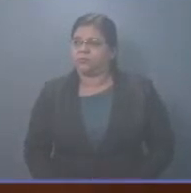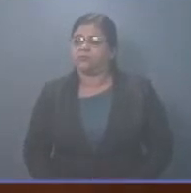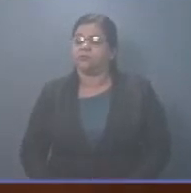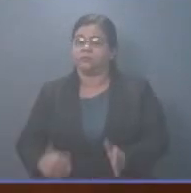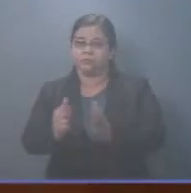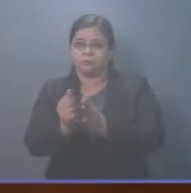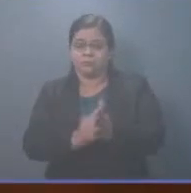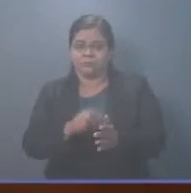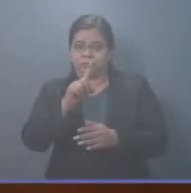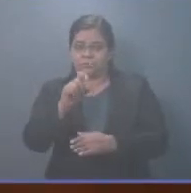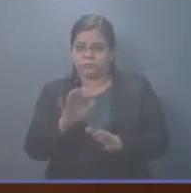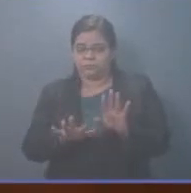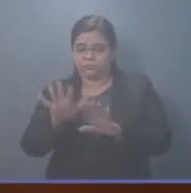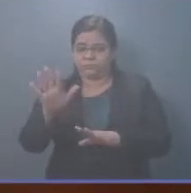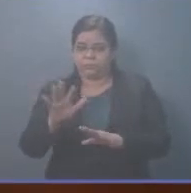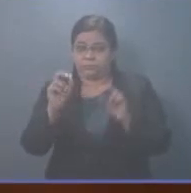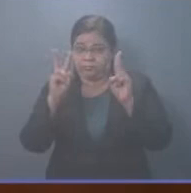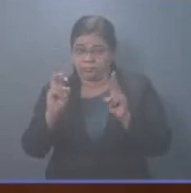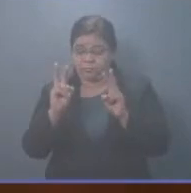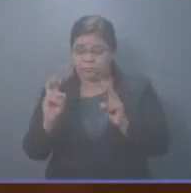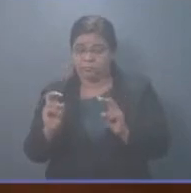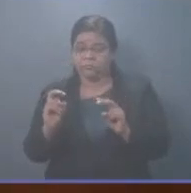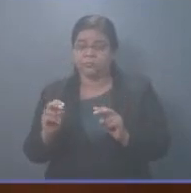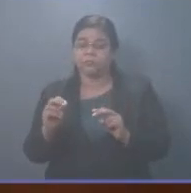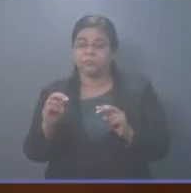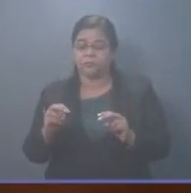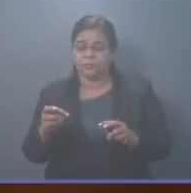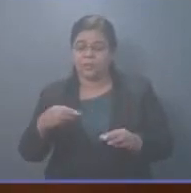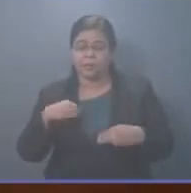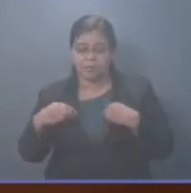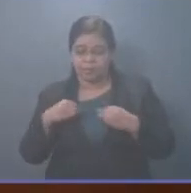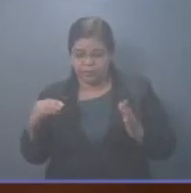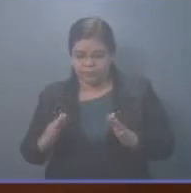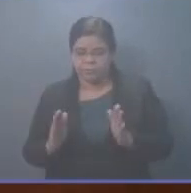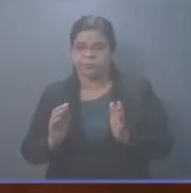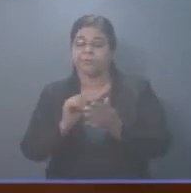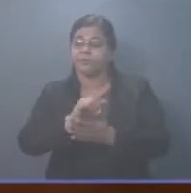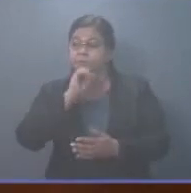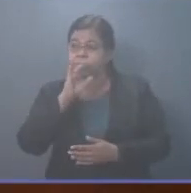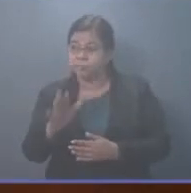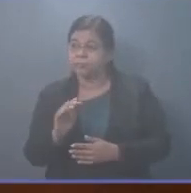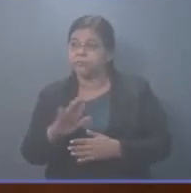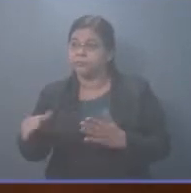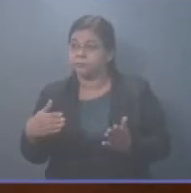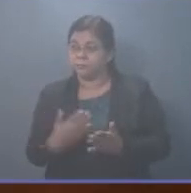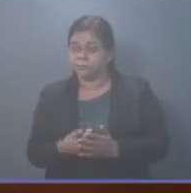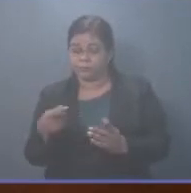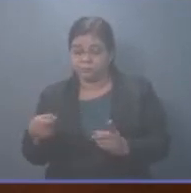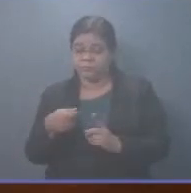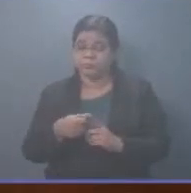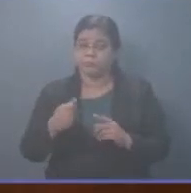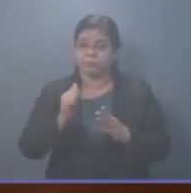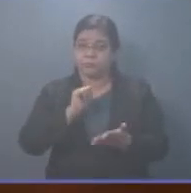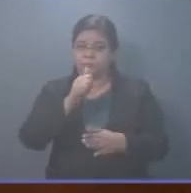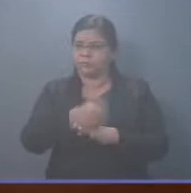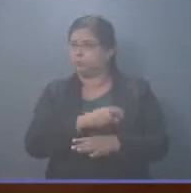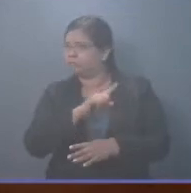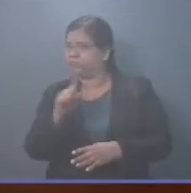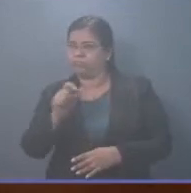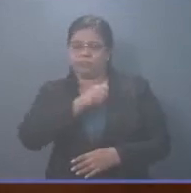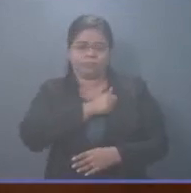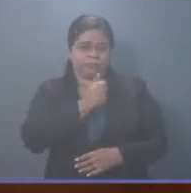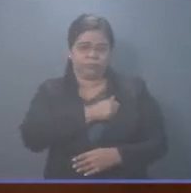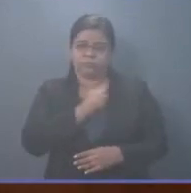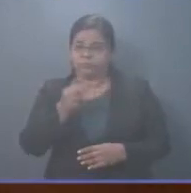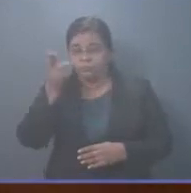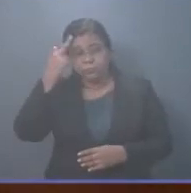Artículo 115 sobre incentivos. El comentario dice así: al respecto, la disposición en los términos señalados no opera automáticamente